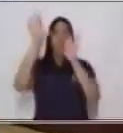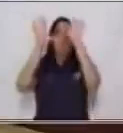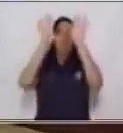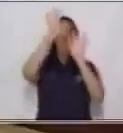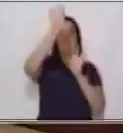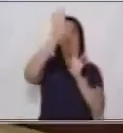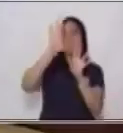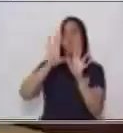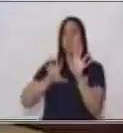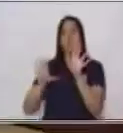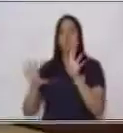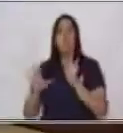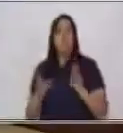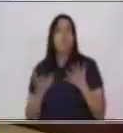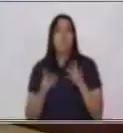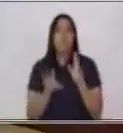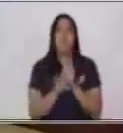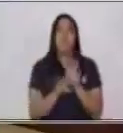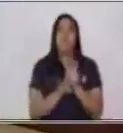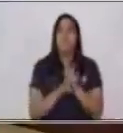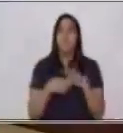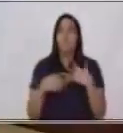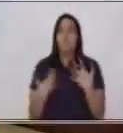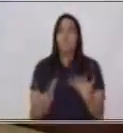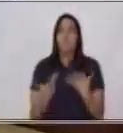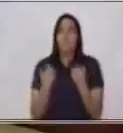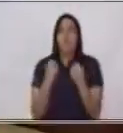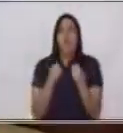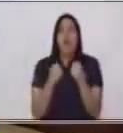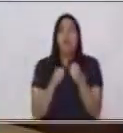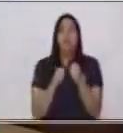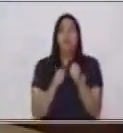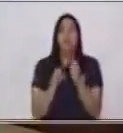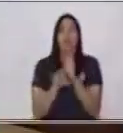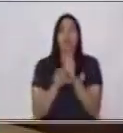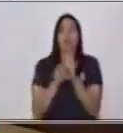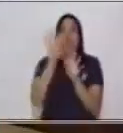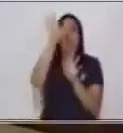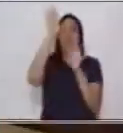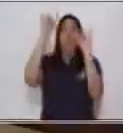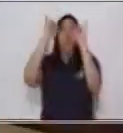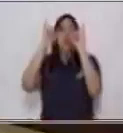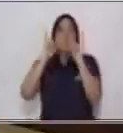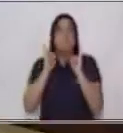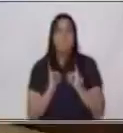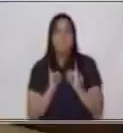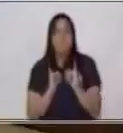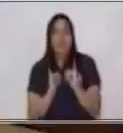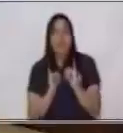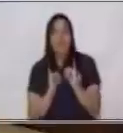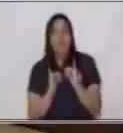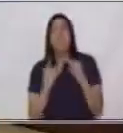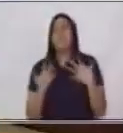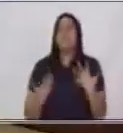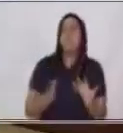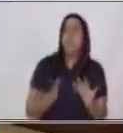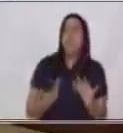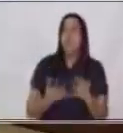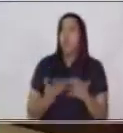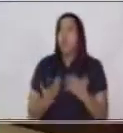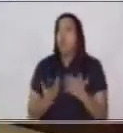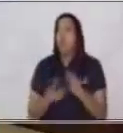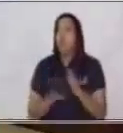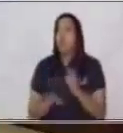Apliquemos una de estas técnicas, realicemos un esquema, es decir, hagamos gráfico este texto. ¿Por medio de qué? De algún